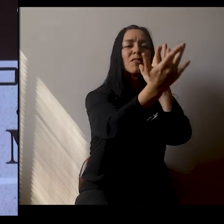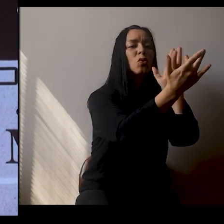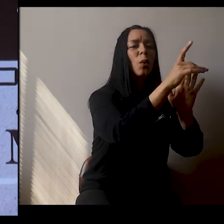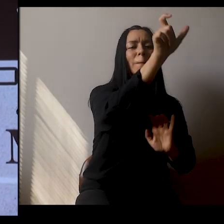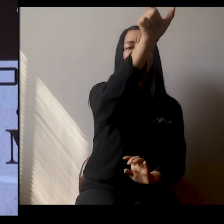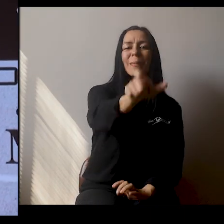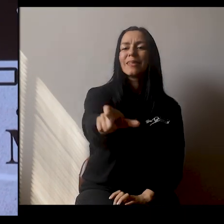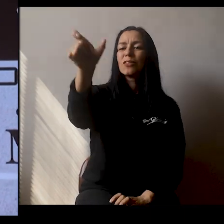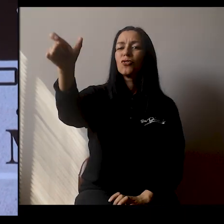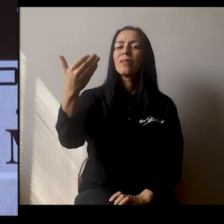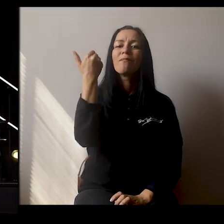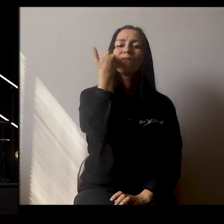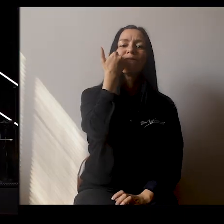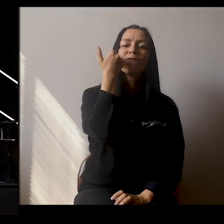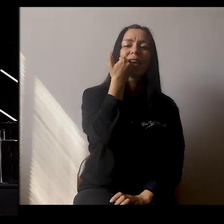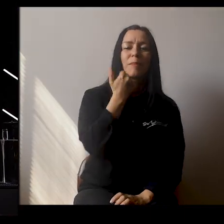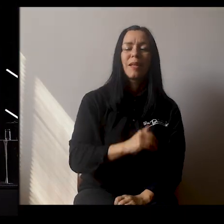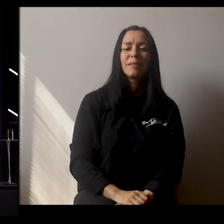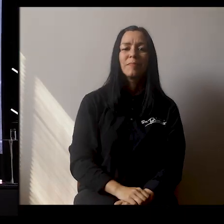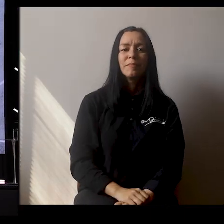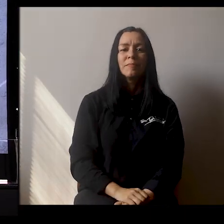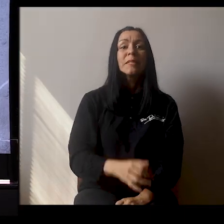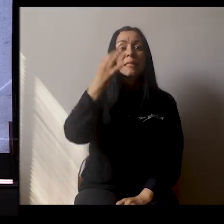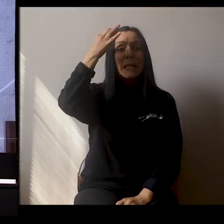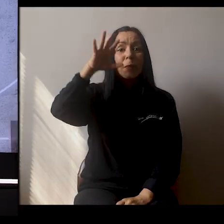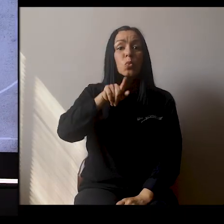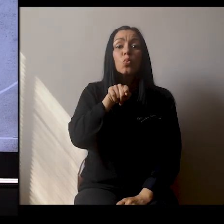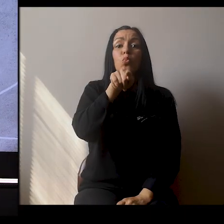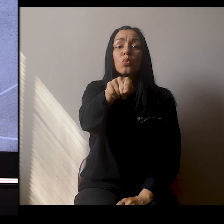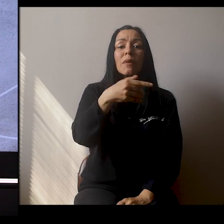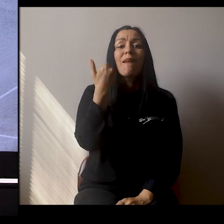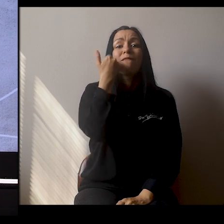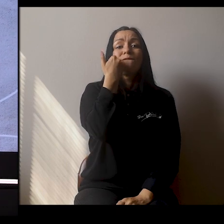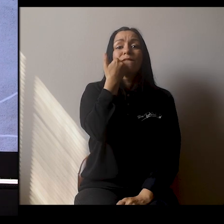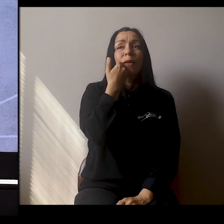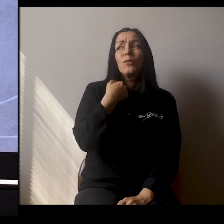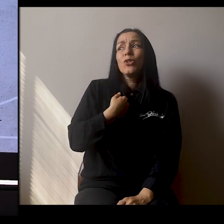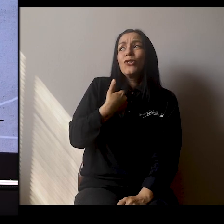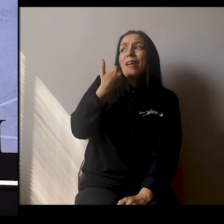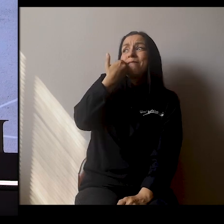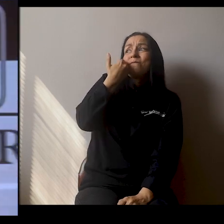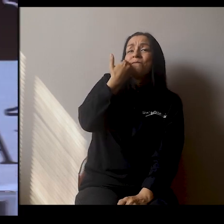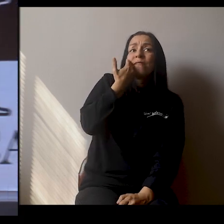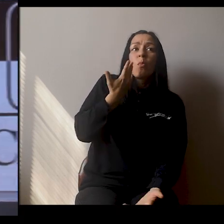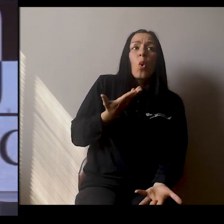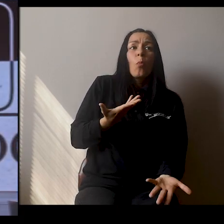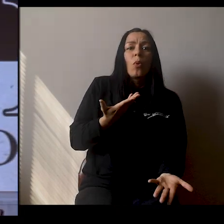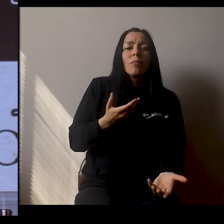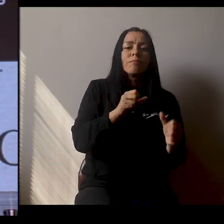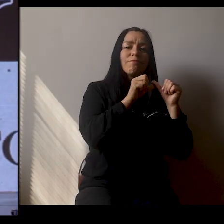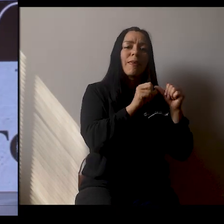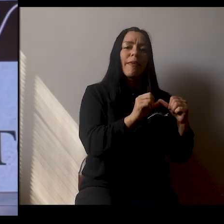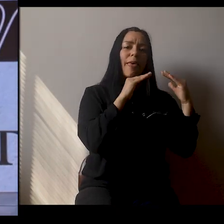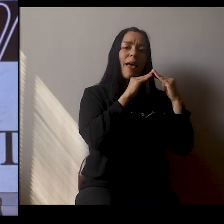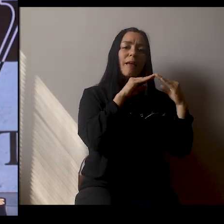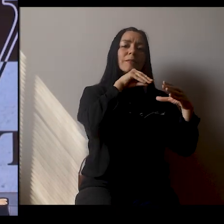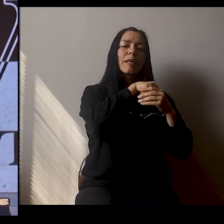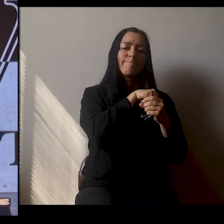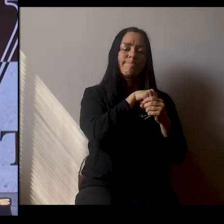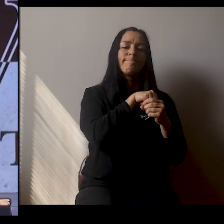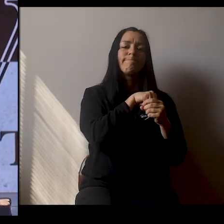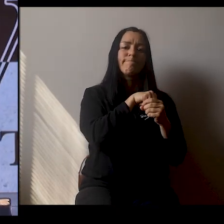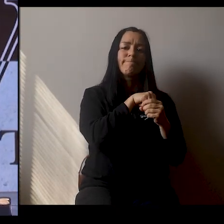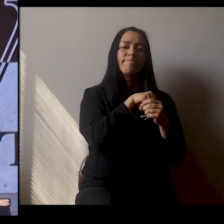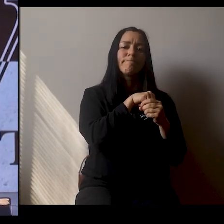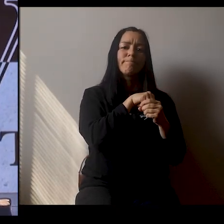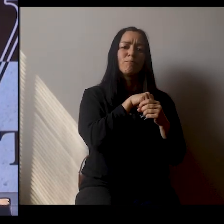el contacto, la cercanía con personas enfermas. Y si estamos nosotros enfermos,